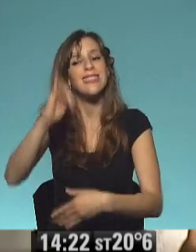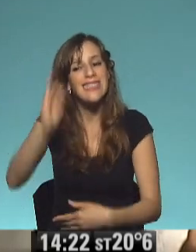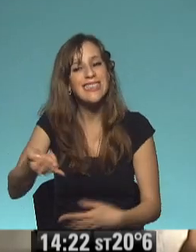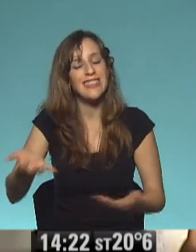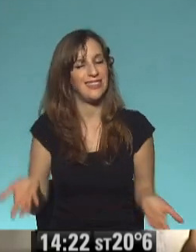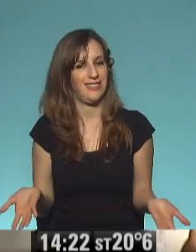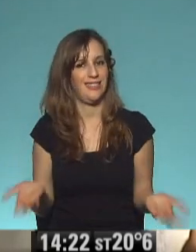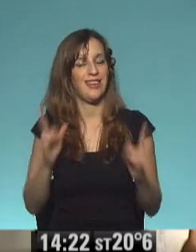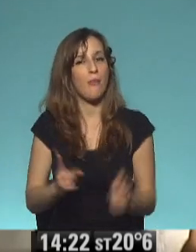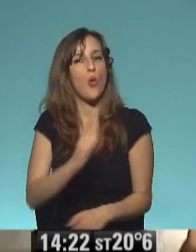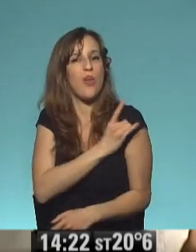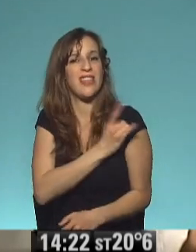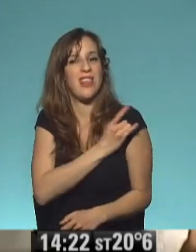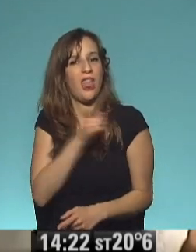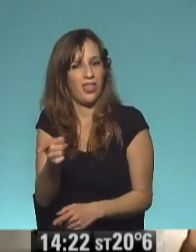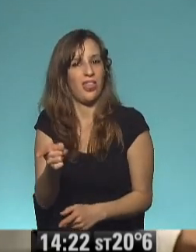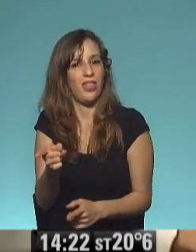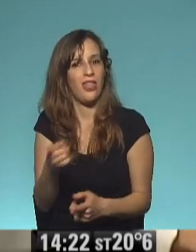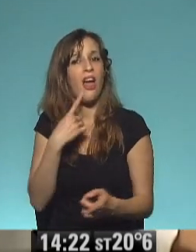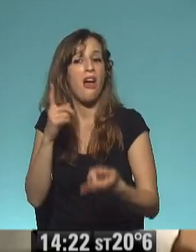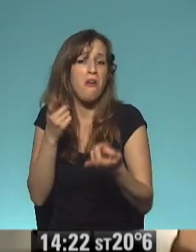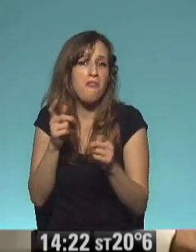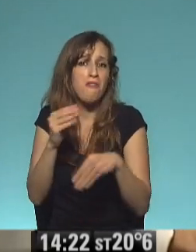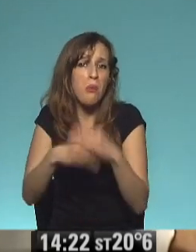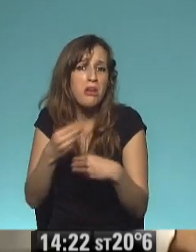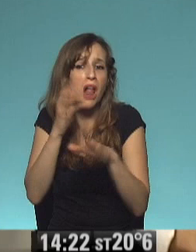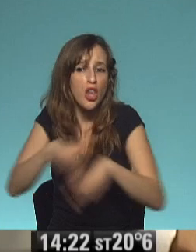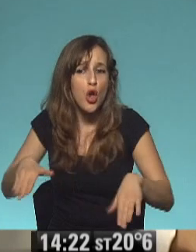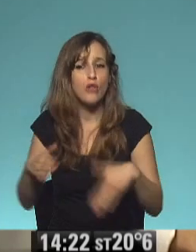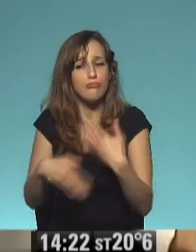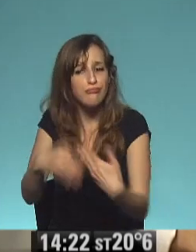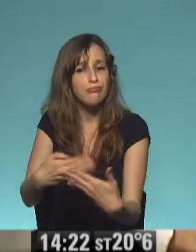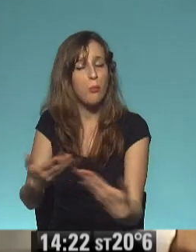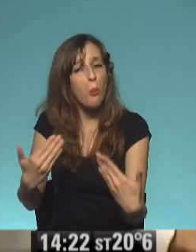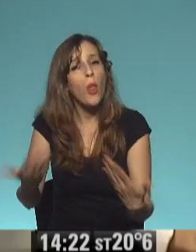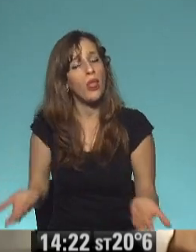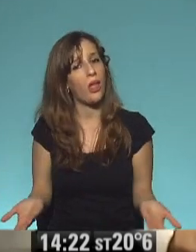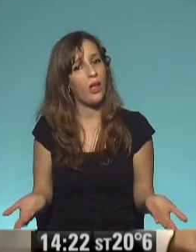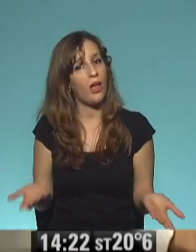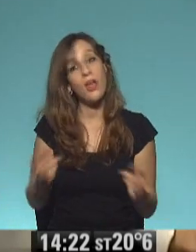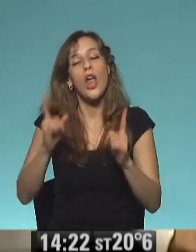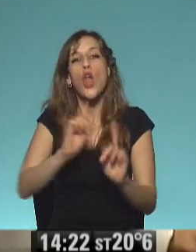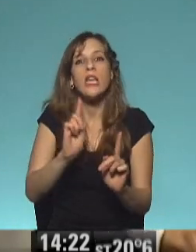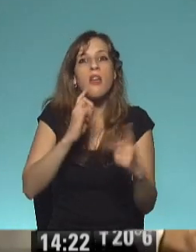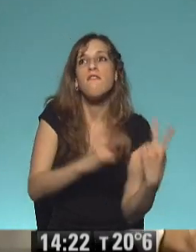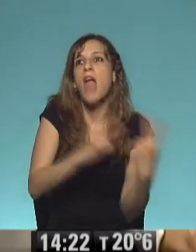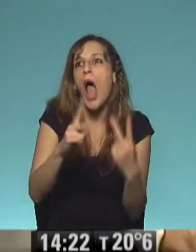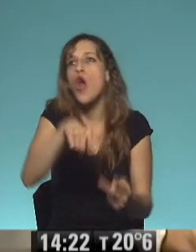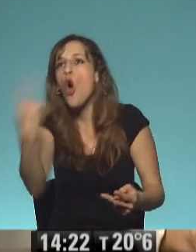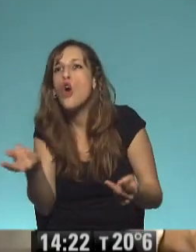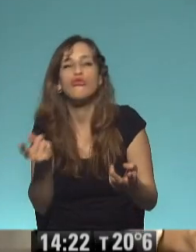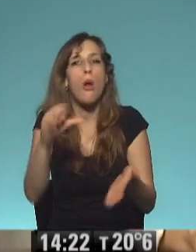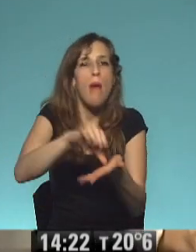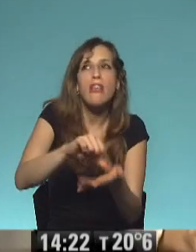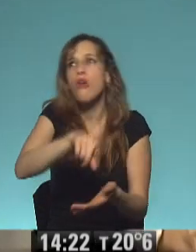pueda ir a una universidad en Formosa, pueda casarse y hacer su familia en Formosa, pueda ir a espectáculos en Formosa